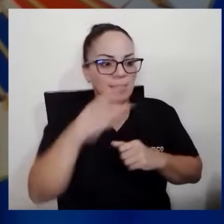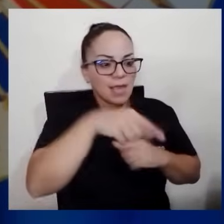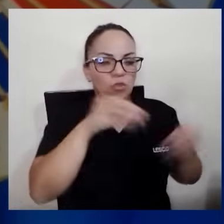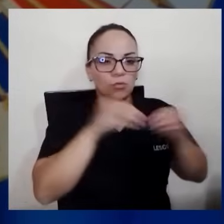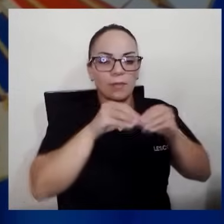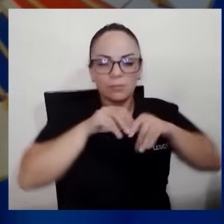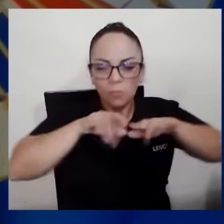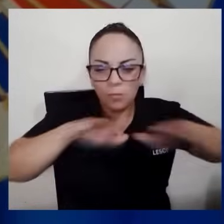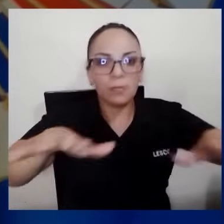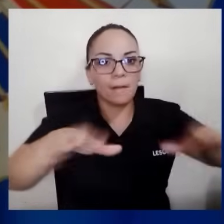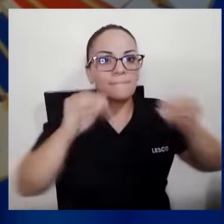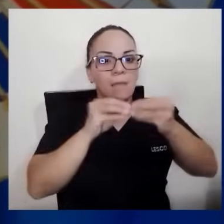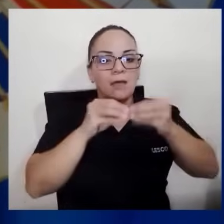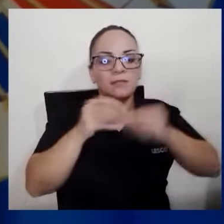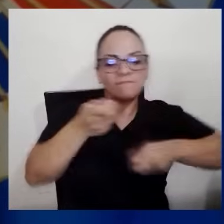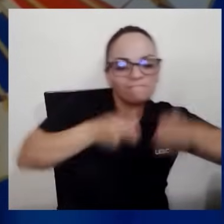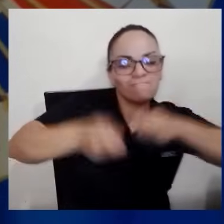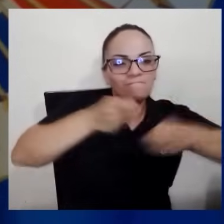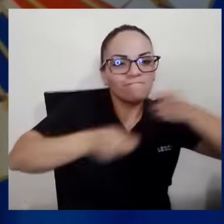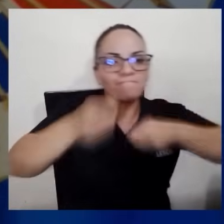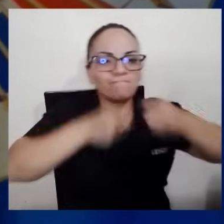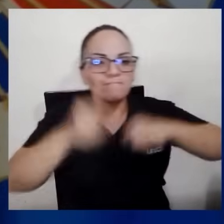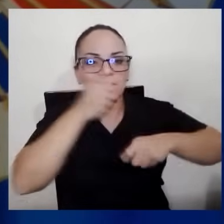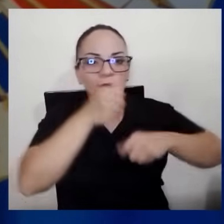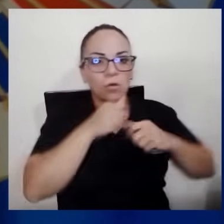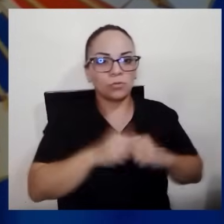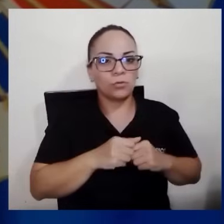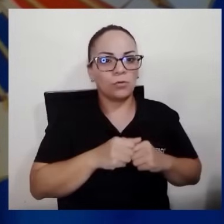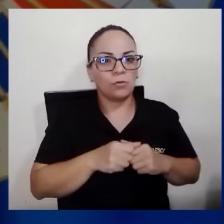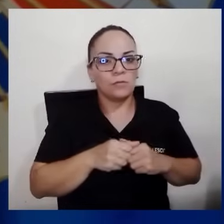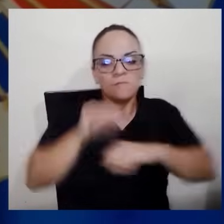operaciones con violencia y con